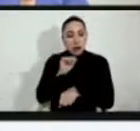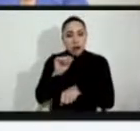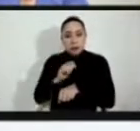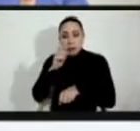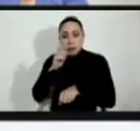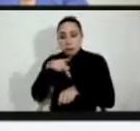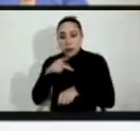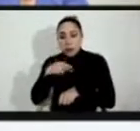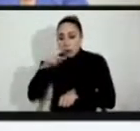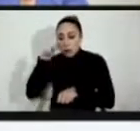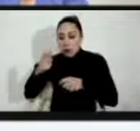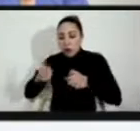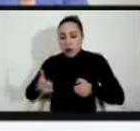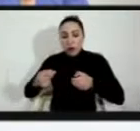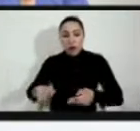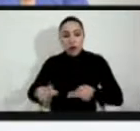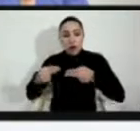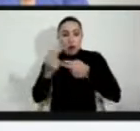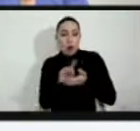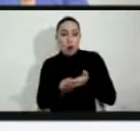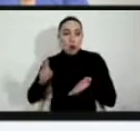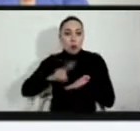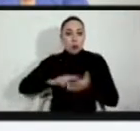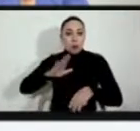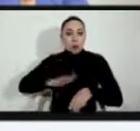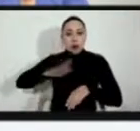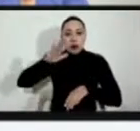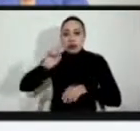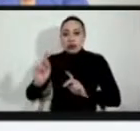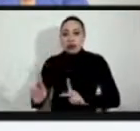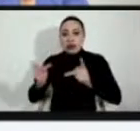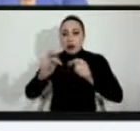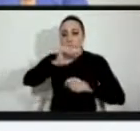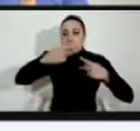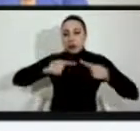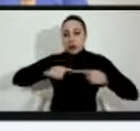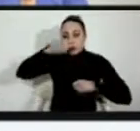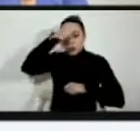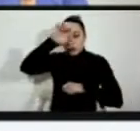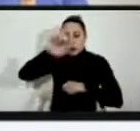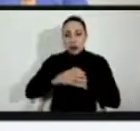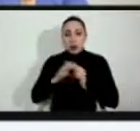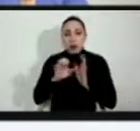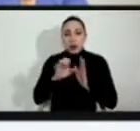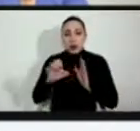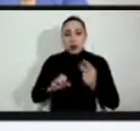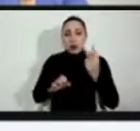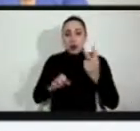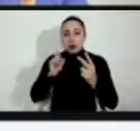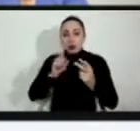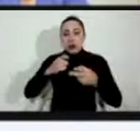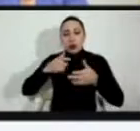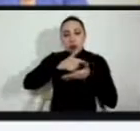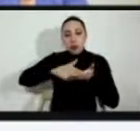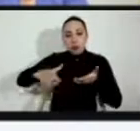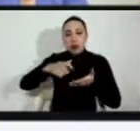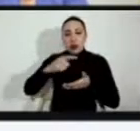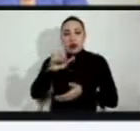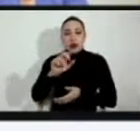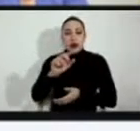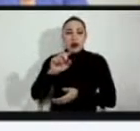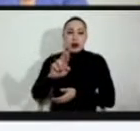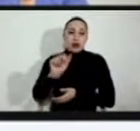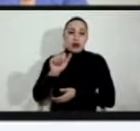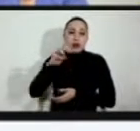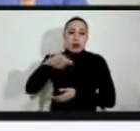al público general. Ejemplo de esto es la compra de 2 camionetas Ram por más de 5,300,000 pesos, cuando su